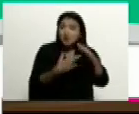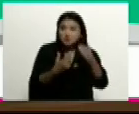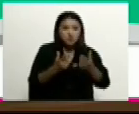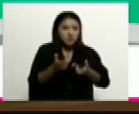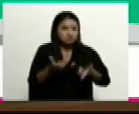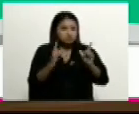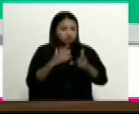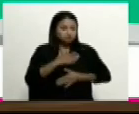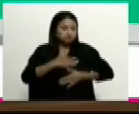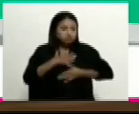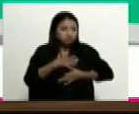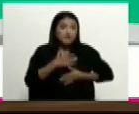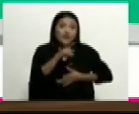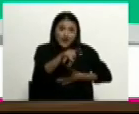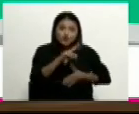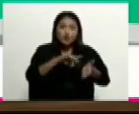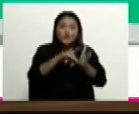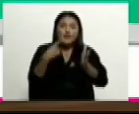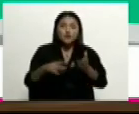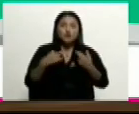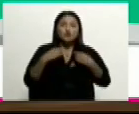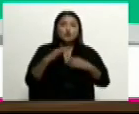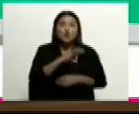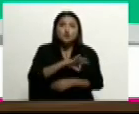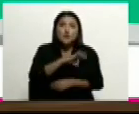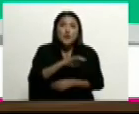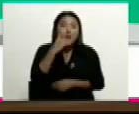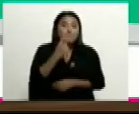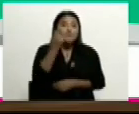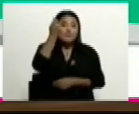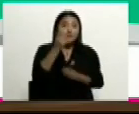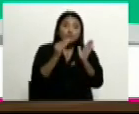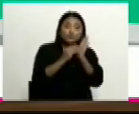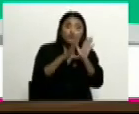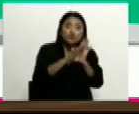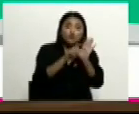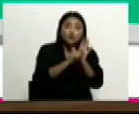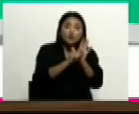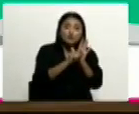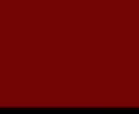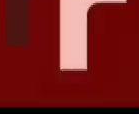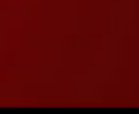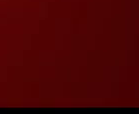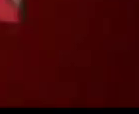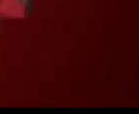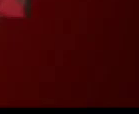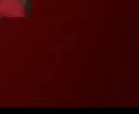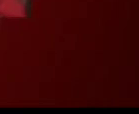los derechos sociales contemplados por primera vez en la historia en la Constitución de la República Bolivariana de Venezuela.